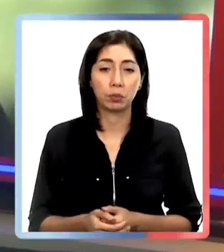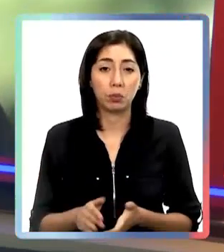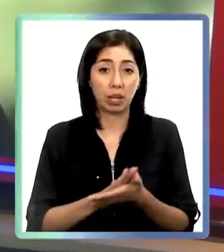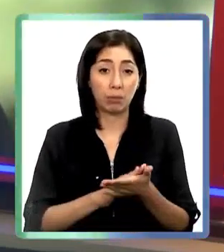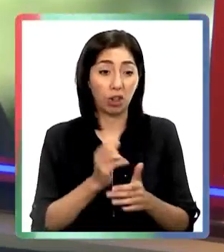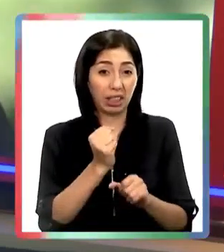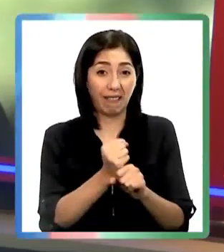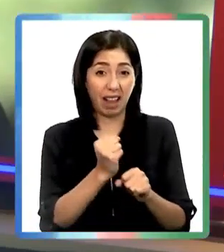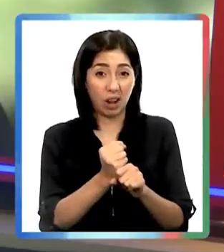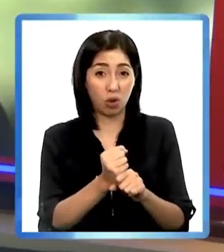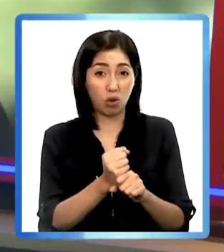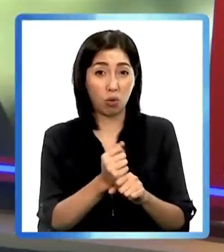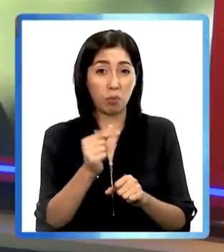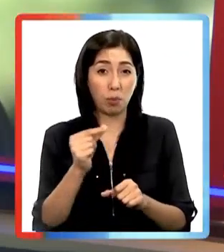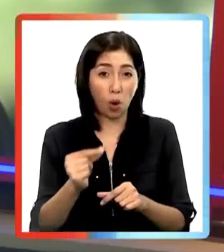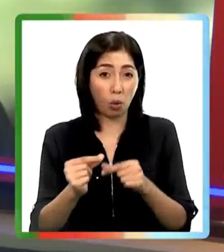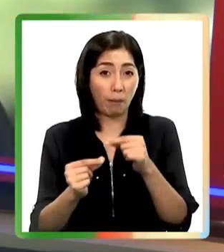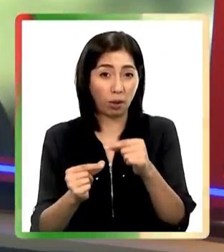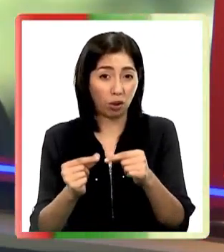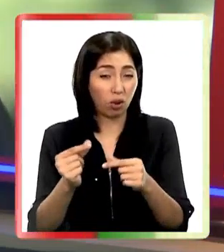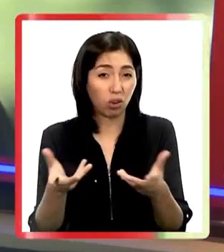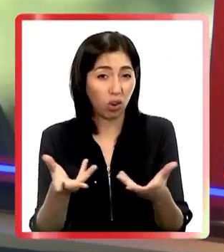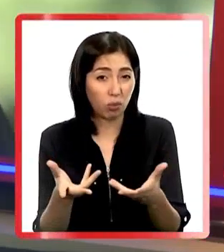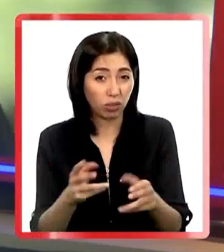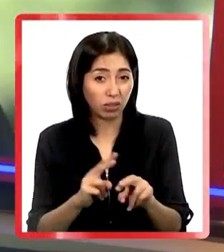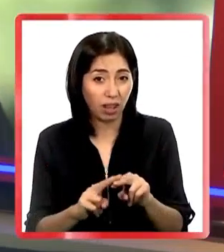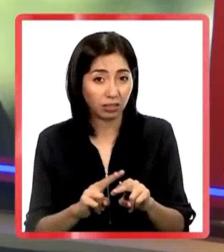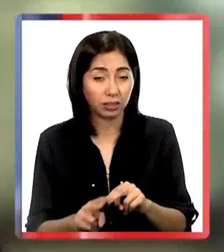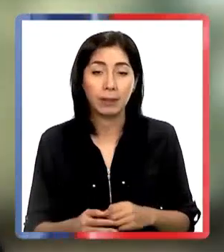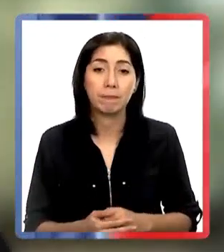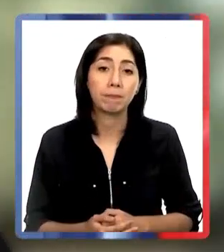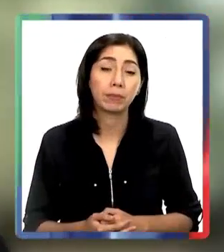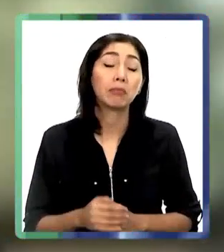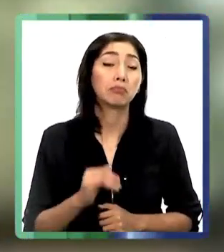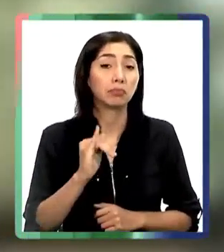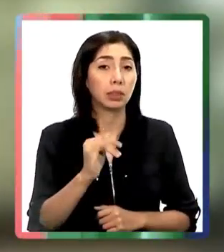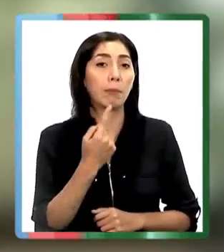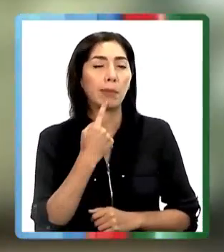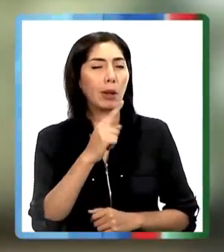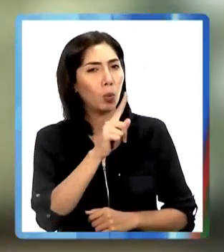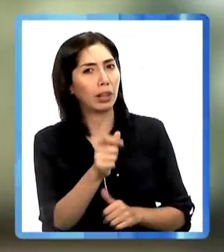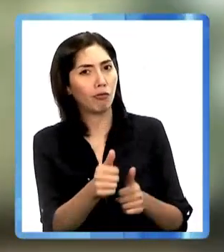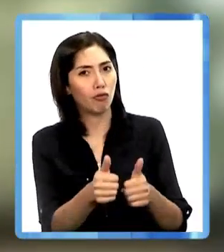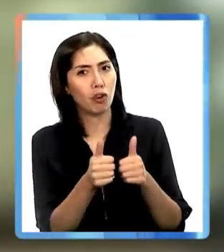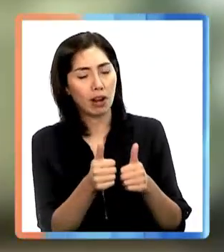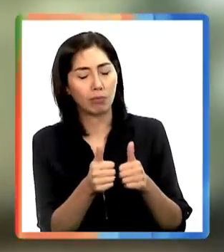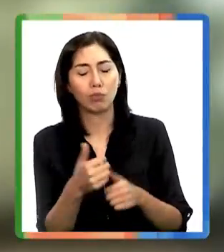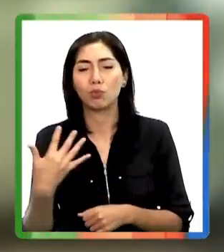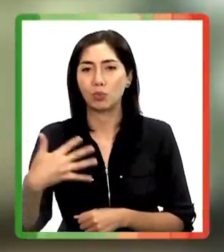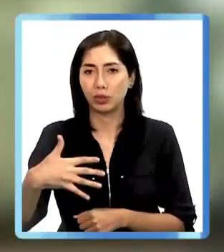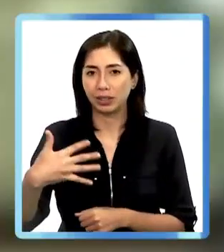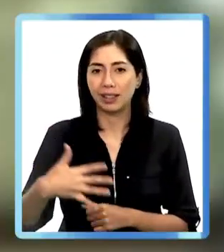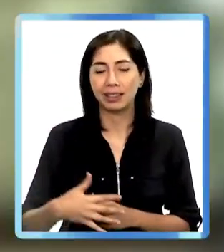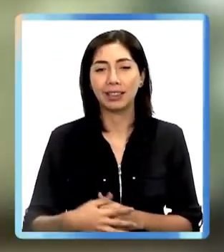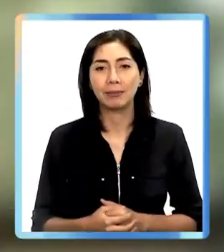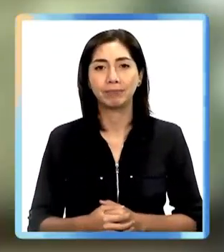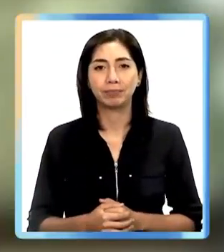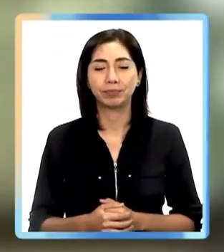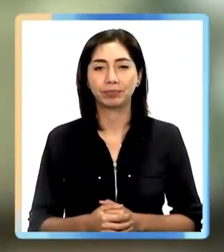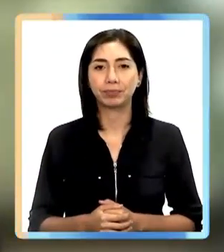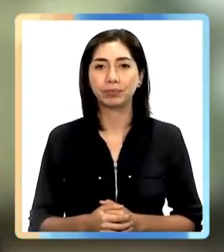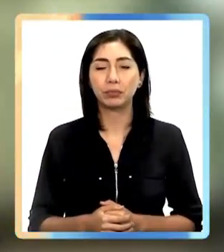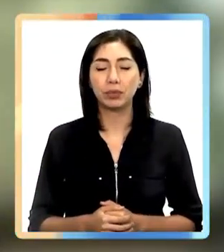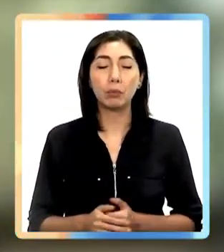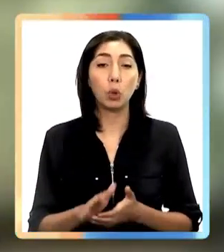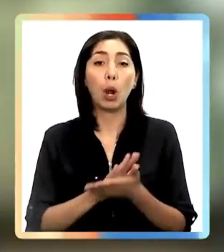entregar trabajo de manera paulatina. ¿Cómo se puede hacer? Eso es una excelente pregunta y sería súper importante